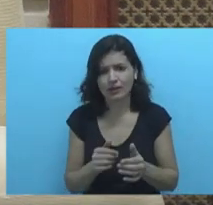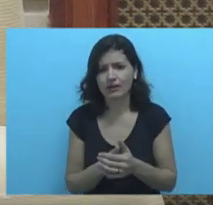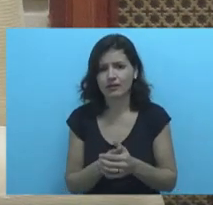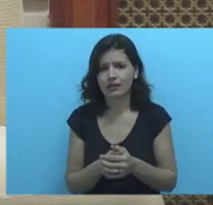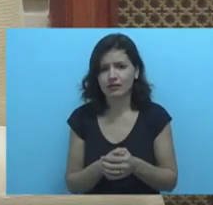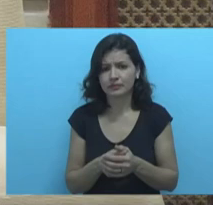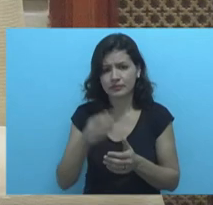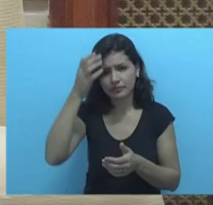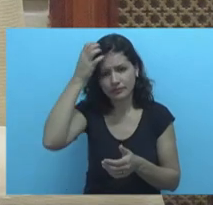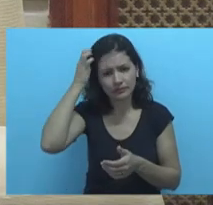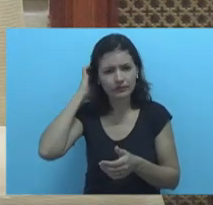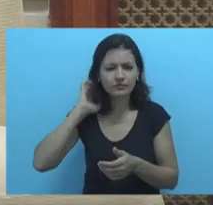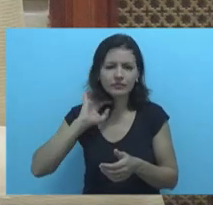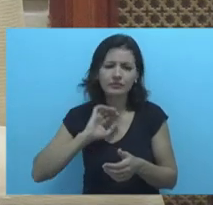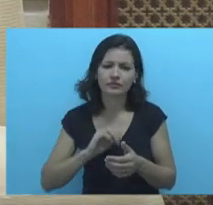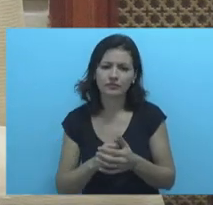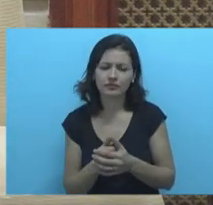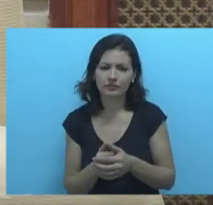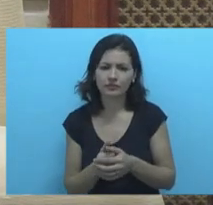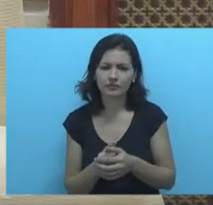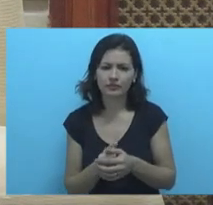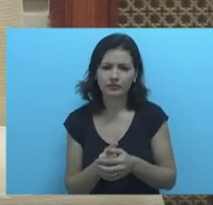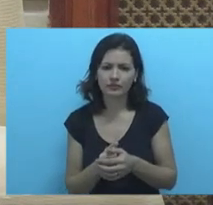él nacer de él mismo